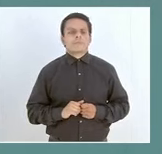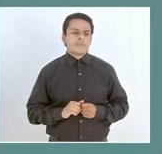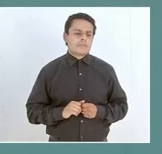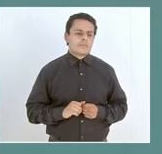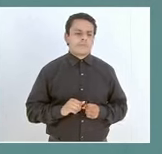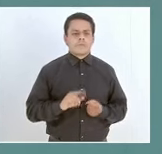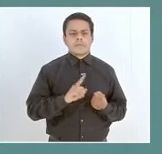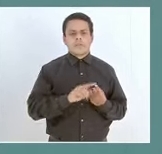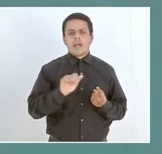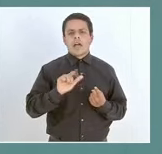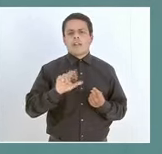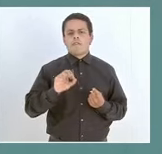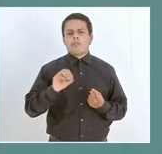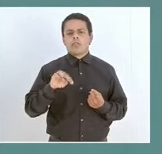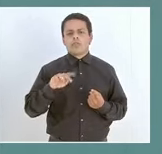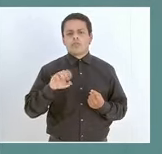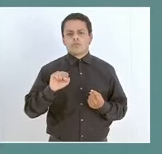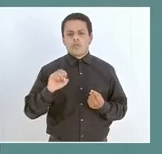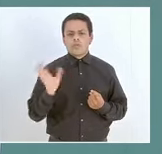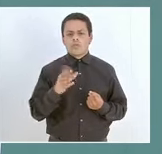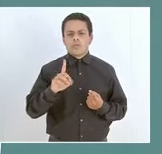primero Alfonso Durazo, ahora